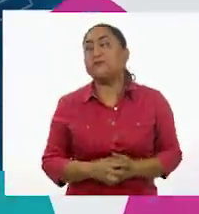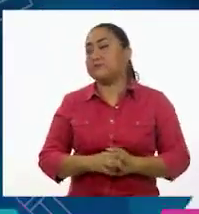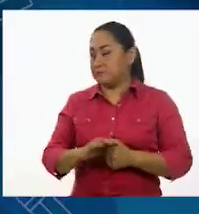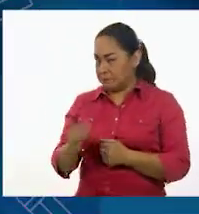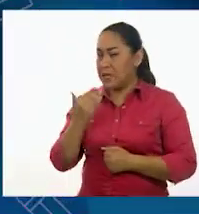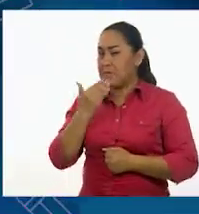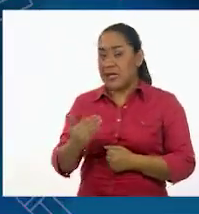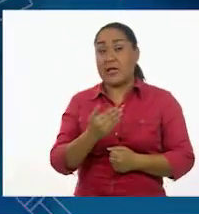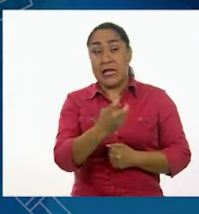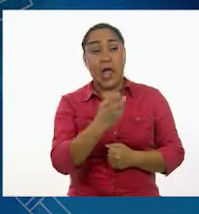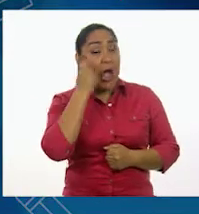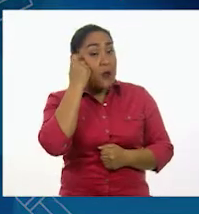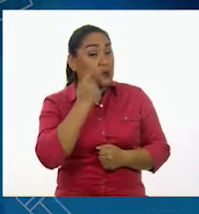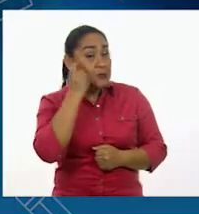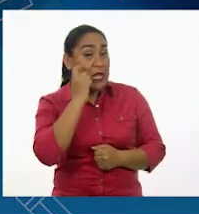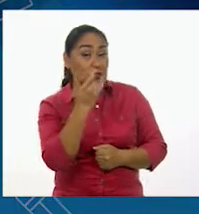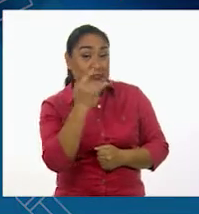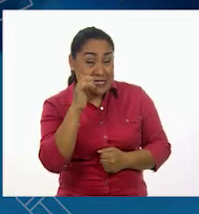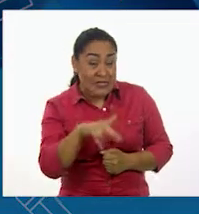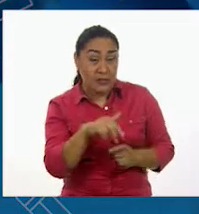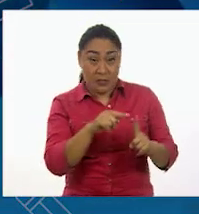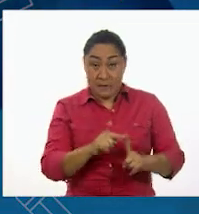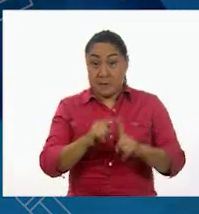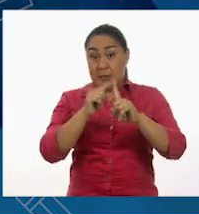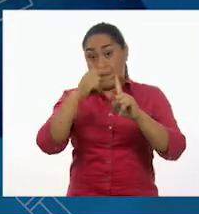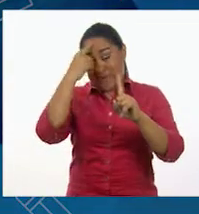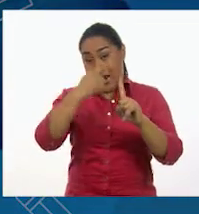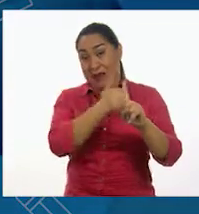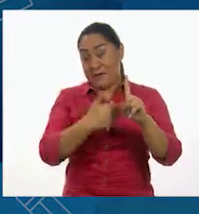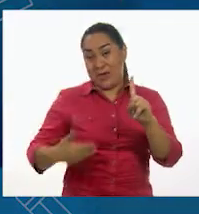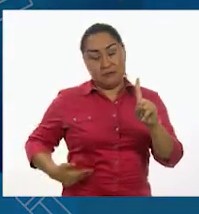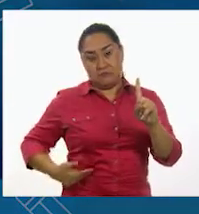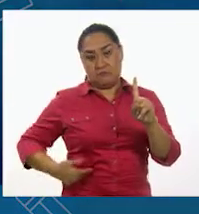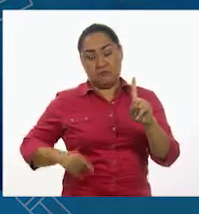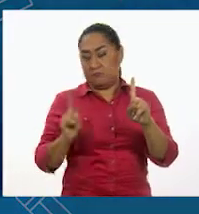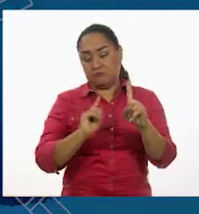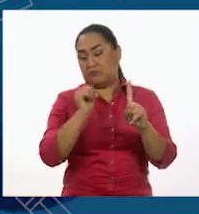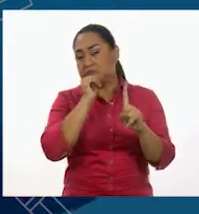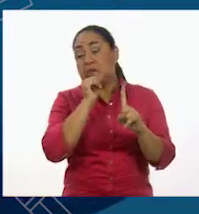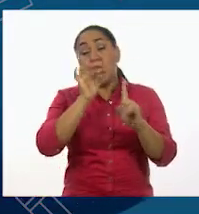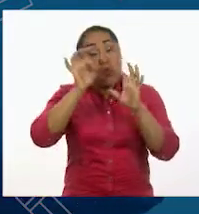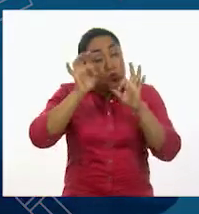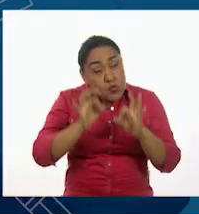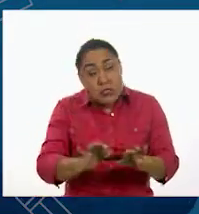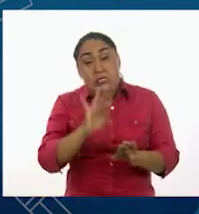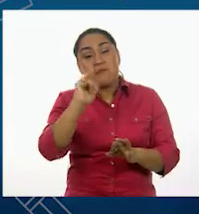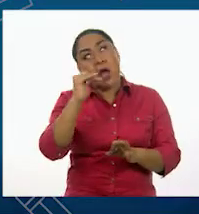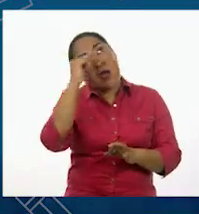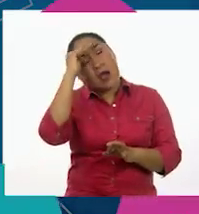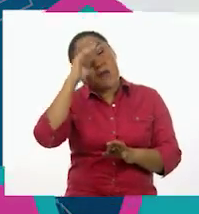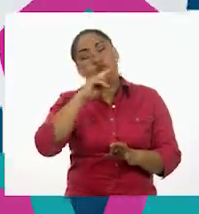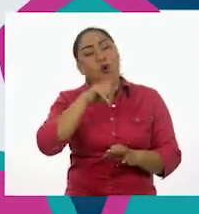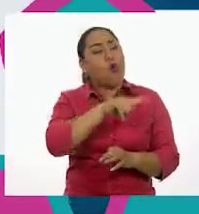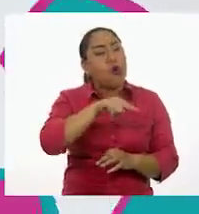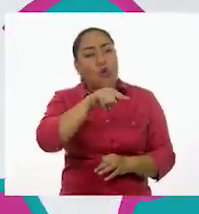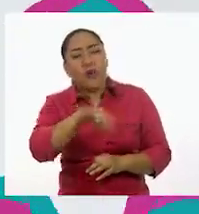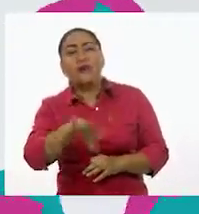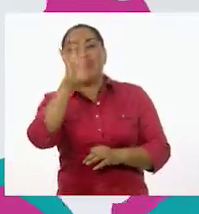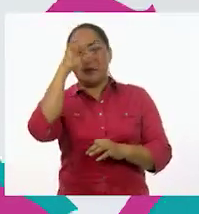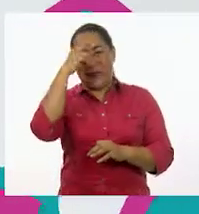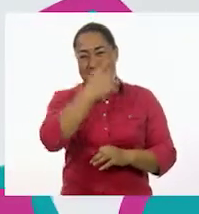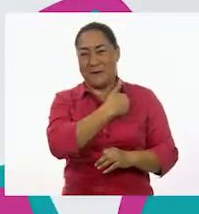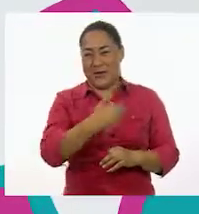que Agustín de Iturbide no fue la primera opción para tomar ese cargo. De hecho, originalmente se buscaba que quien ocupara